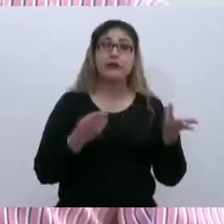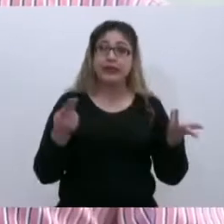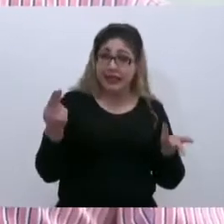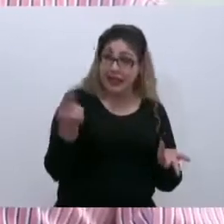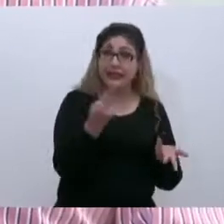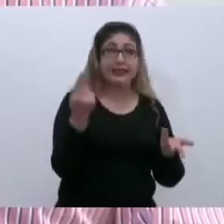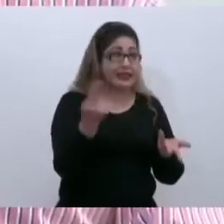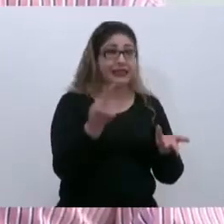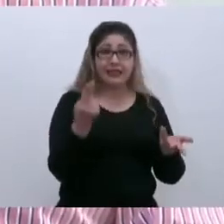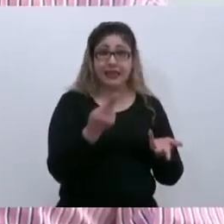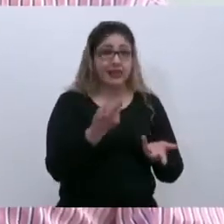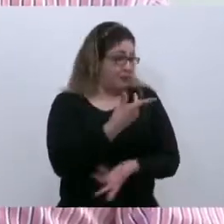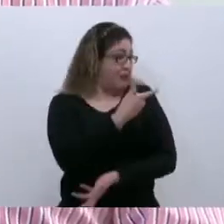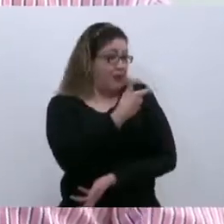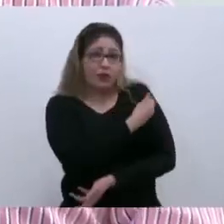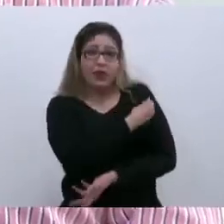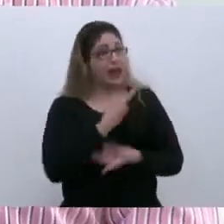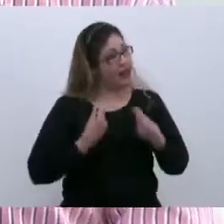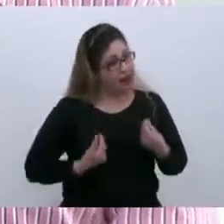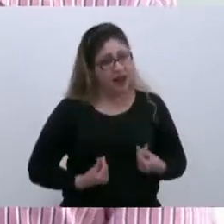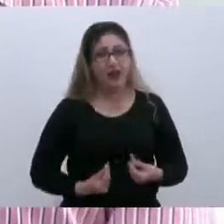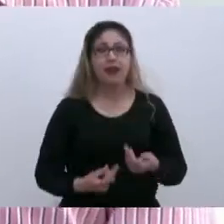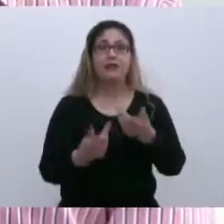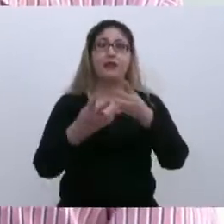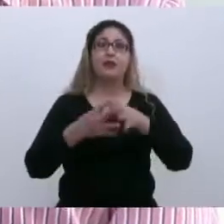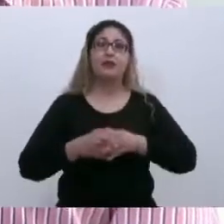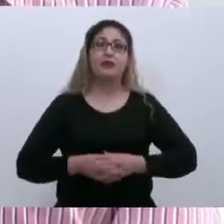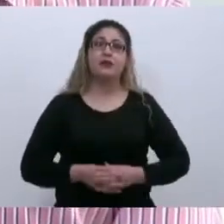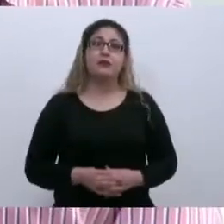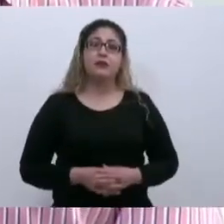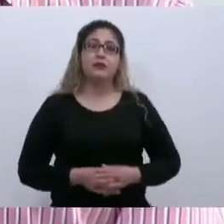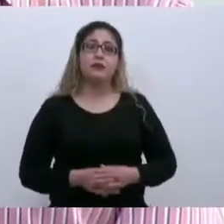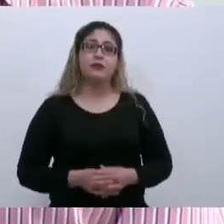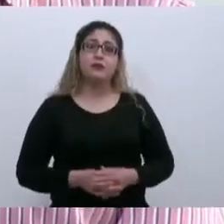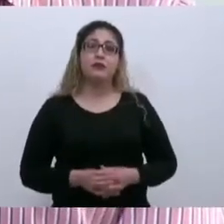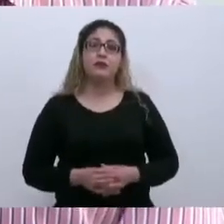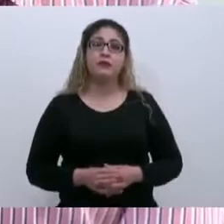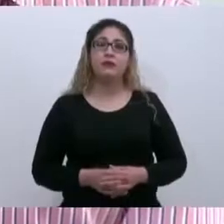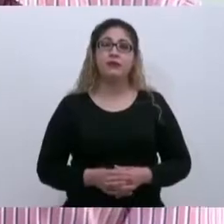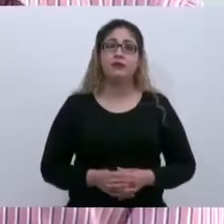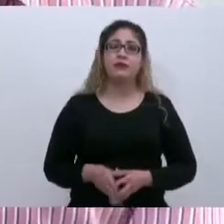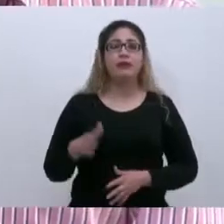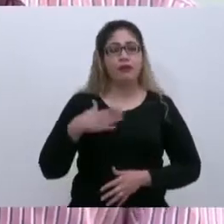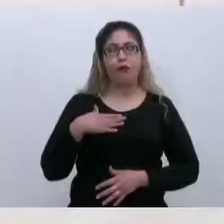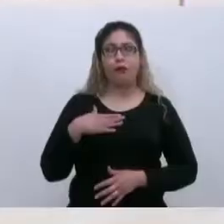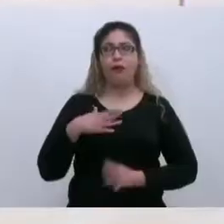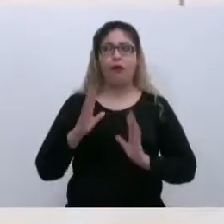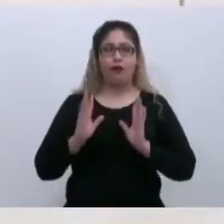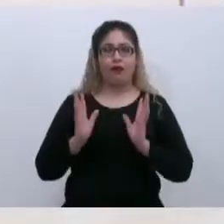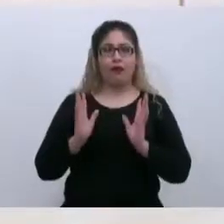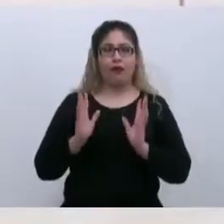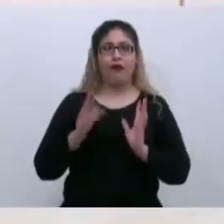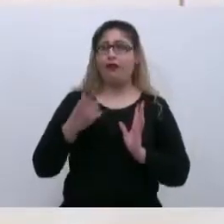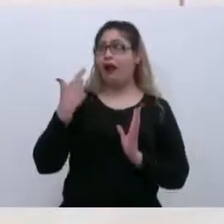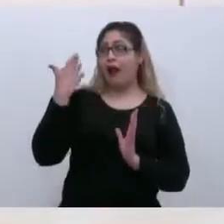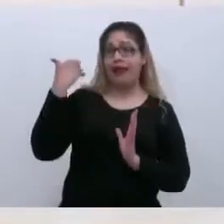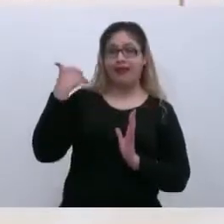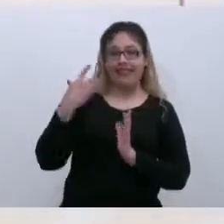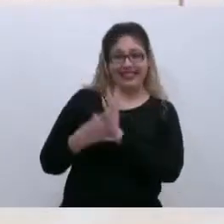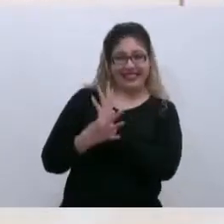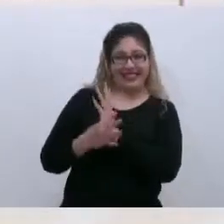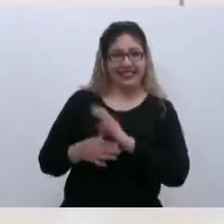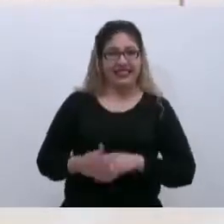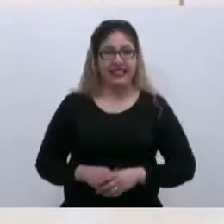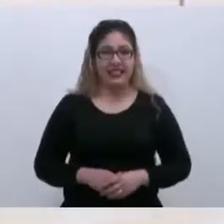posible. Afortunadamente, también lo decía yo en Torreón, contamos con el apoyo de las farmacéuticas que